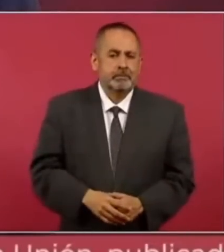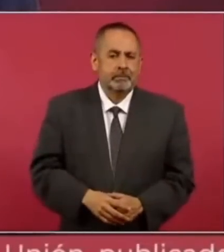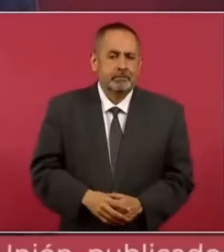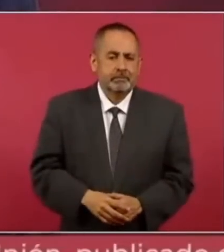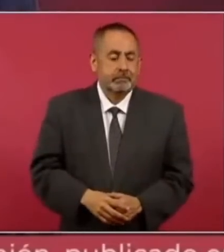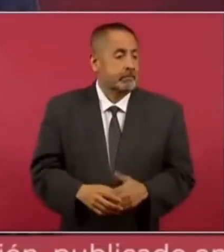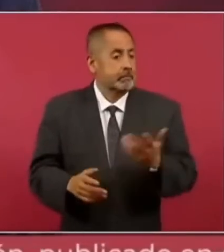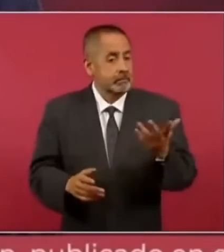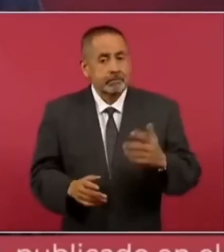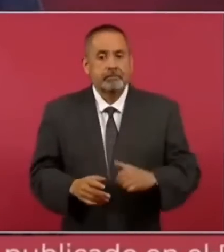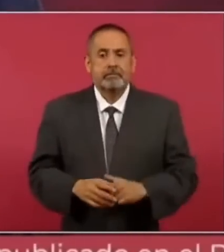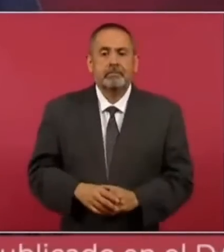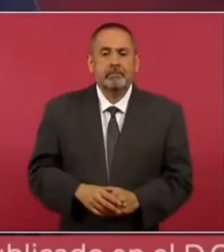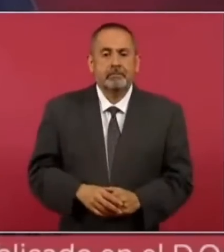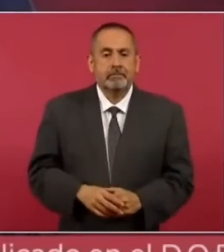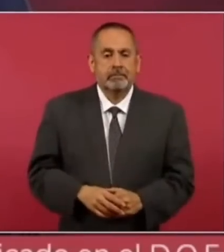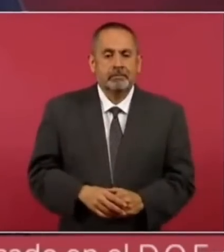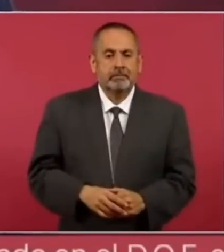No, pero además